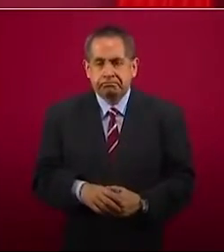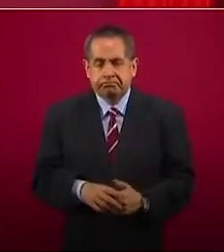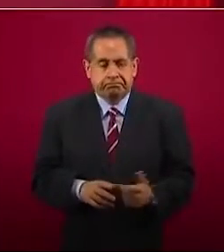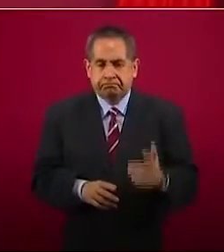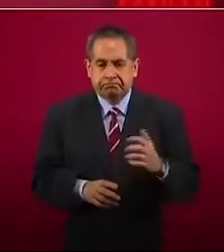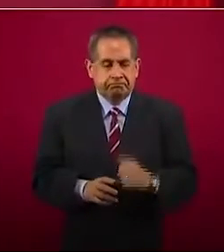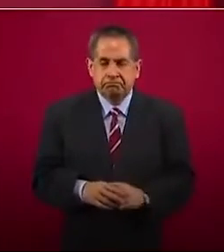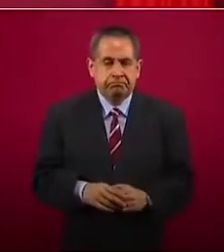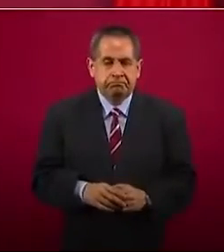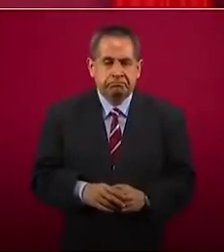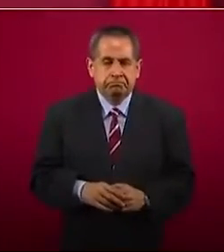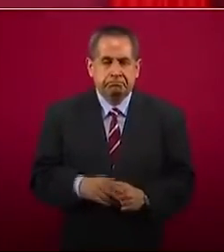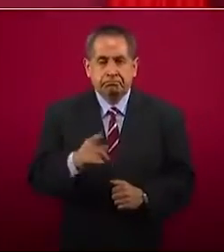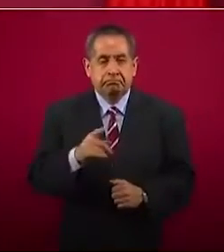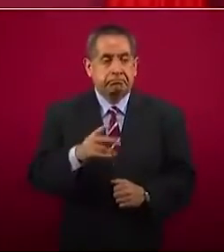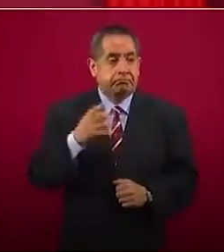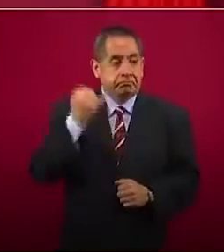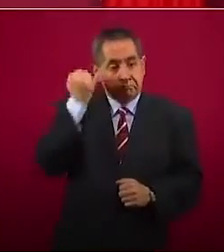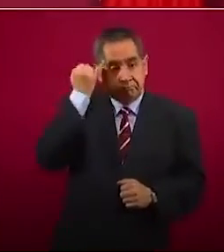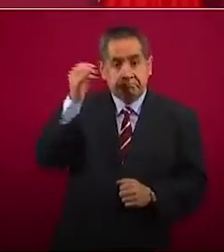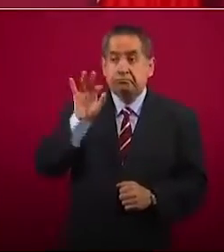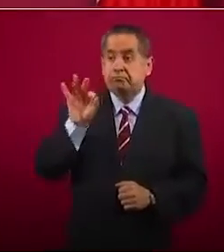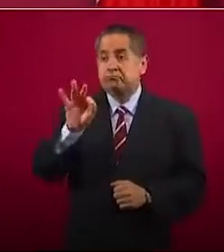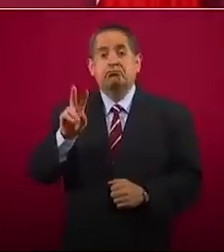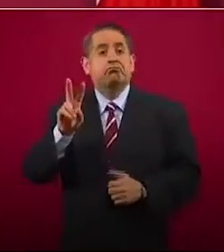Nos vendieron la idea,